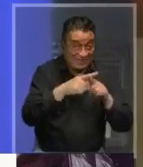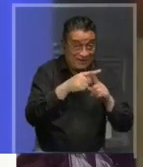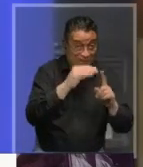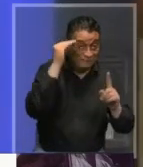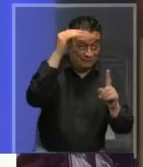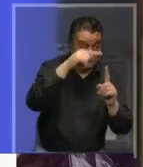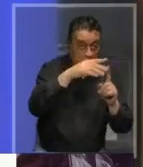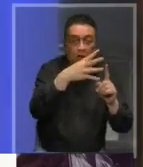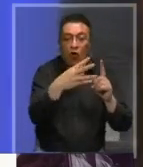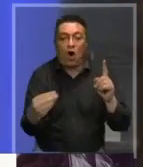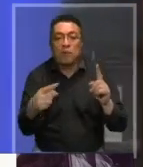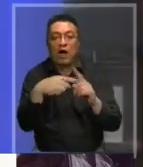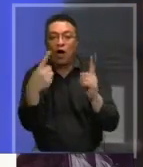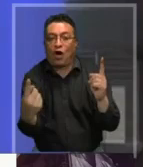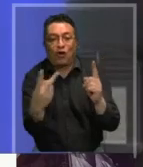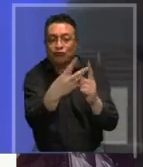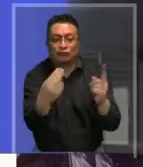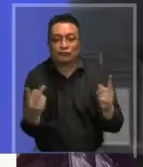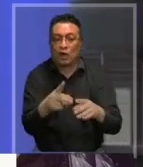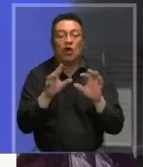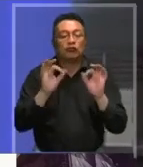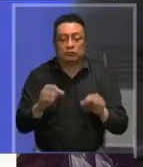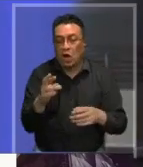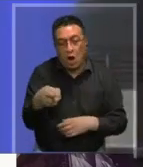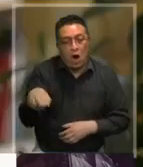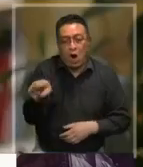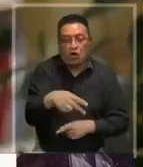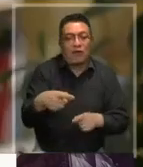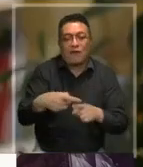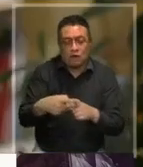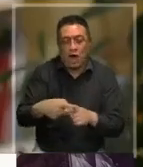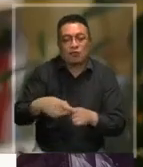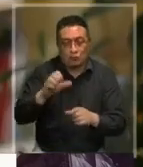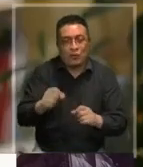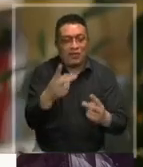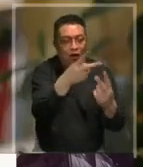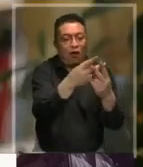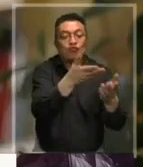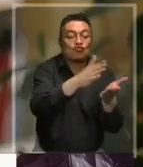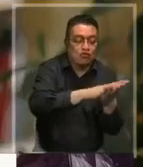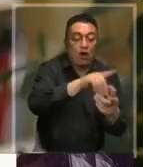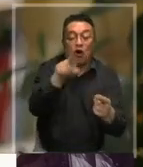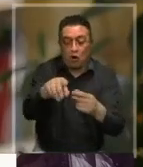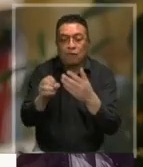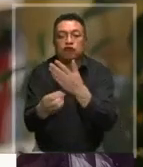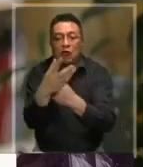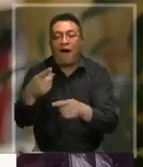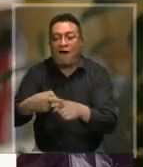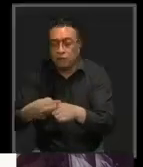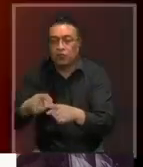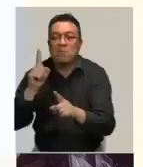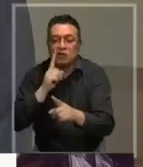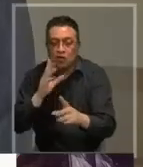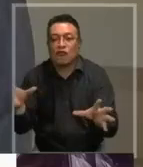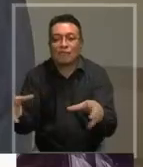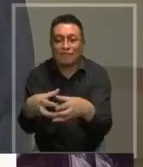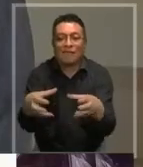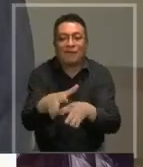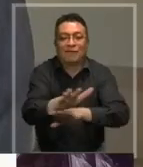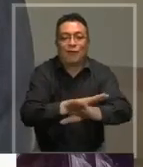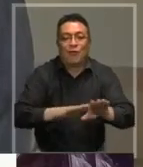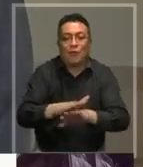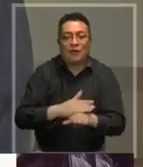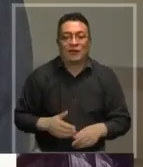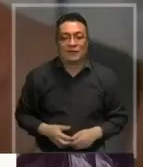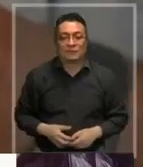repetirse se puede dar perfectamente otro círculo de abuso puede formar otros abusadores otros mentiroso a